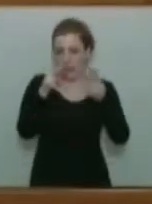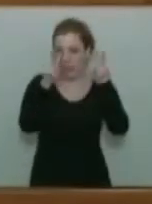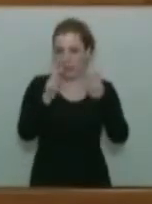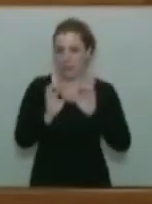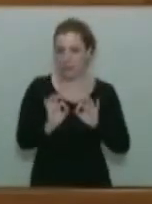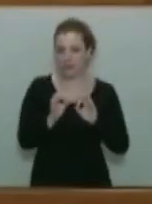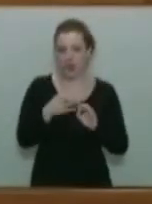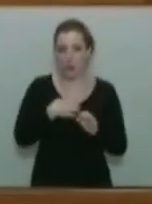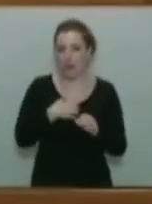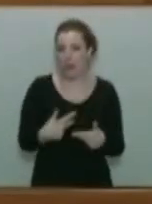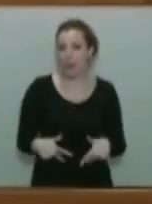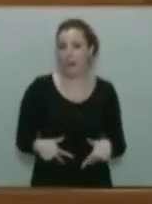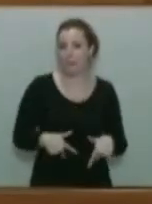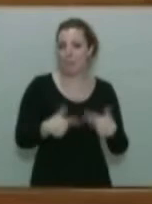permitir